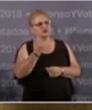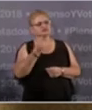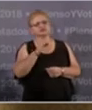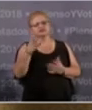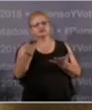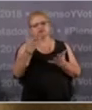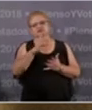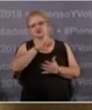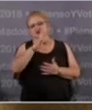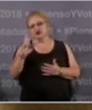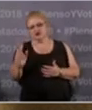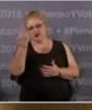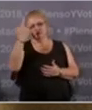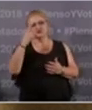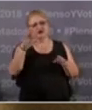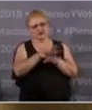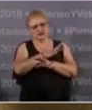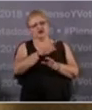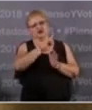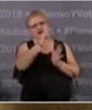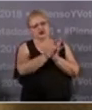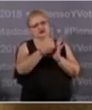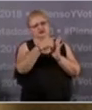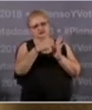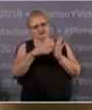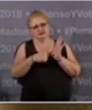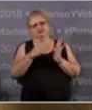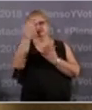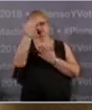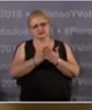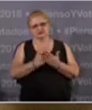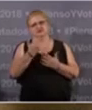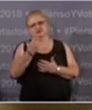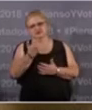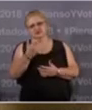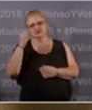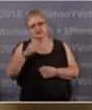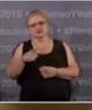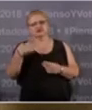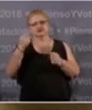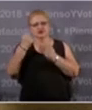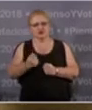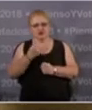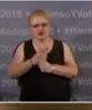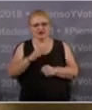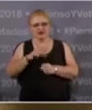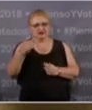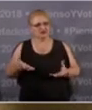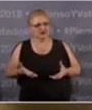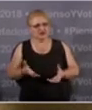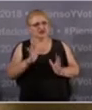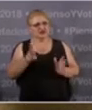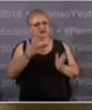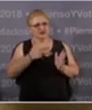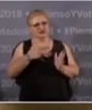hagan reformas legales y políticas encaminadas a disminuir la presencia de armas exclusivas de las fuerzas de seguridad en las calles. ¿Ya tiene identificadas